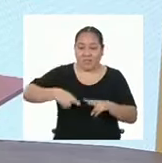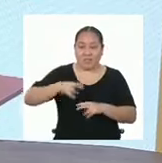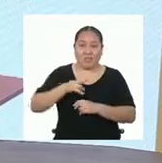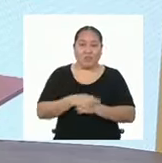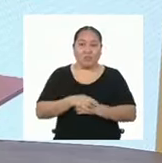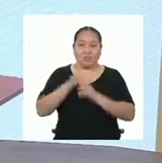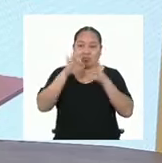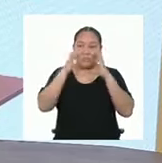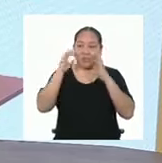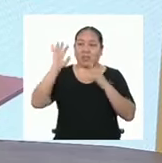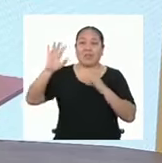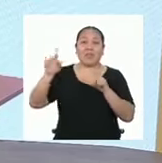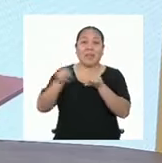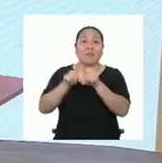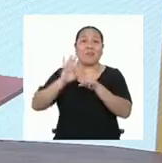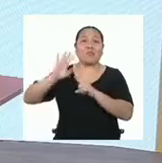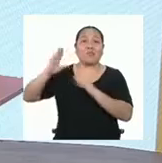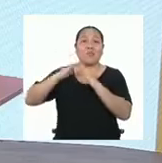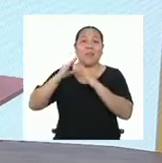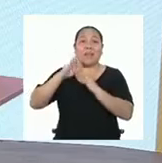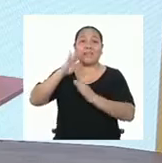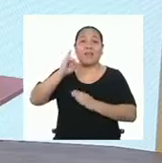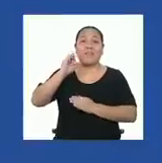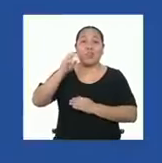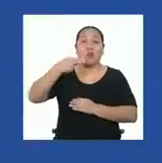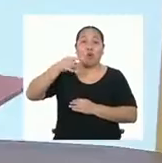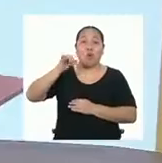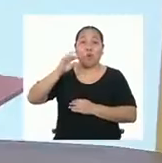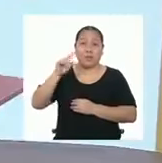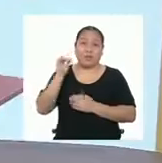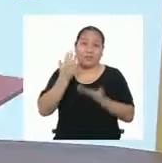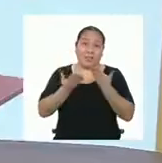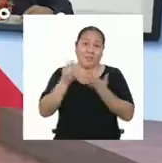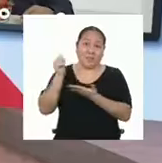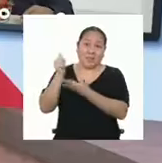sociales que tiene un bioguerto en casa también Seguro podrá ayudarnos